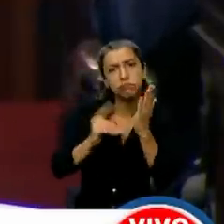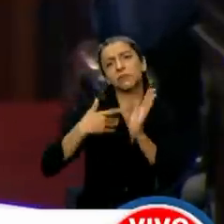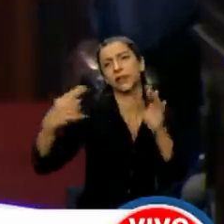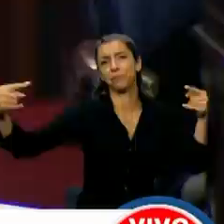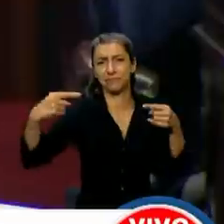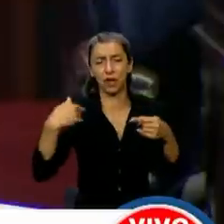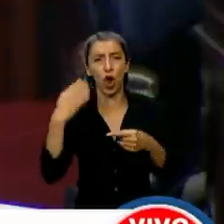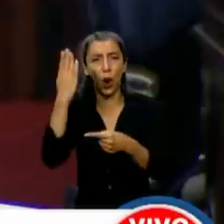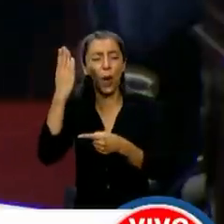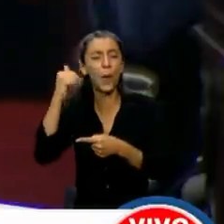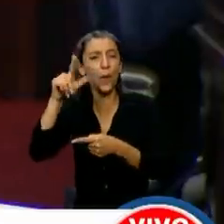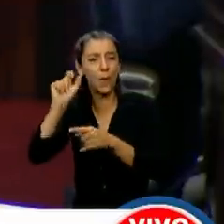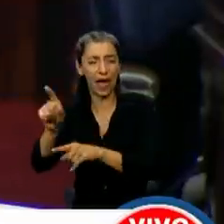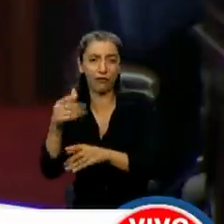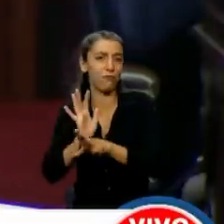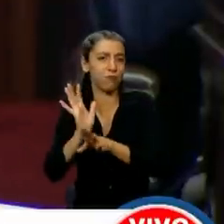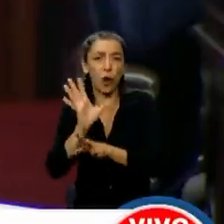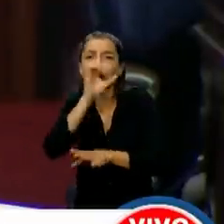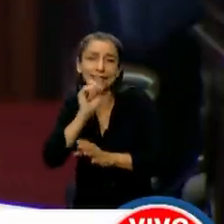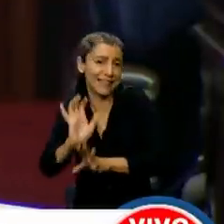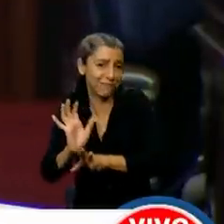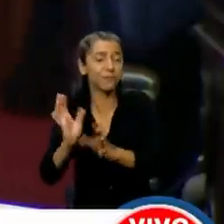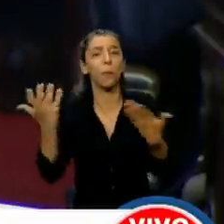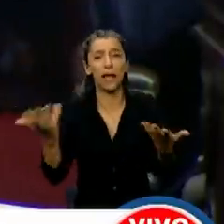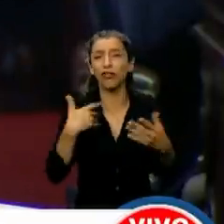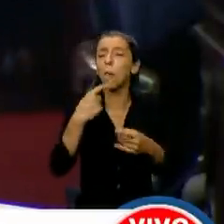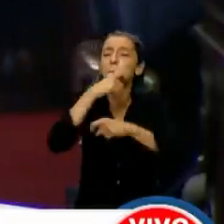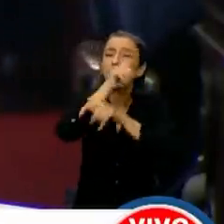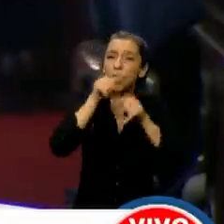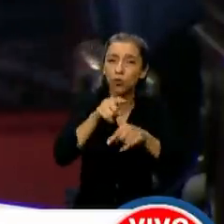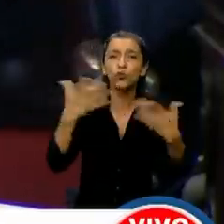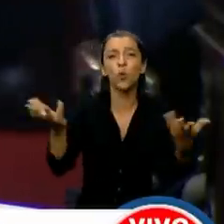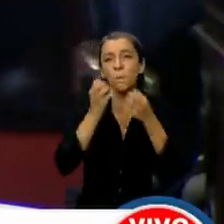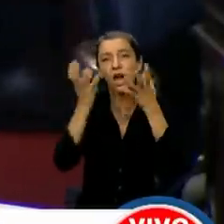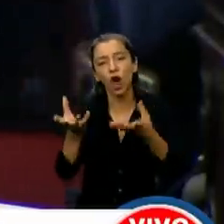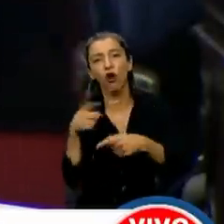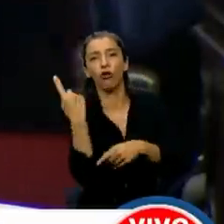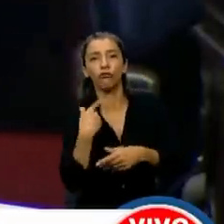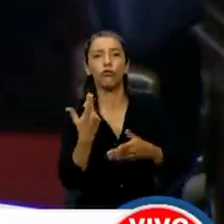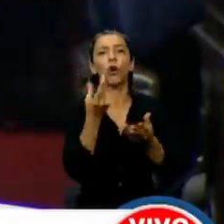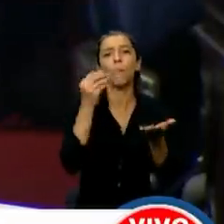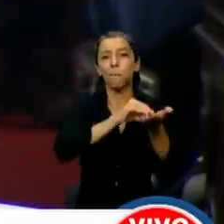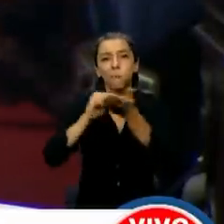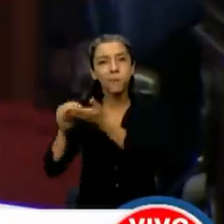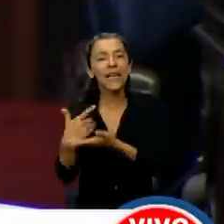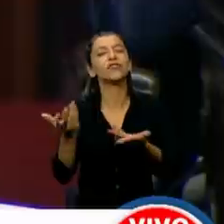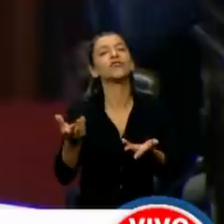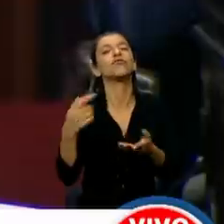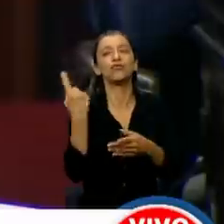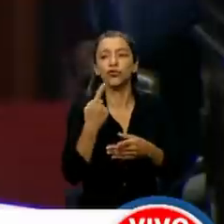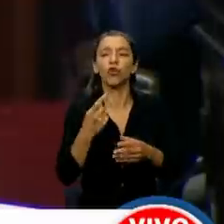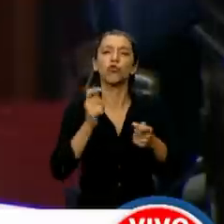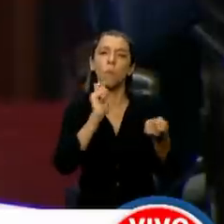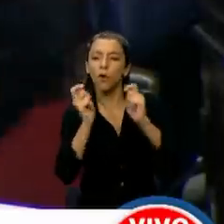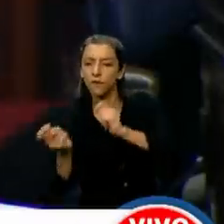secreto bancario les pregunto no será más sensato que perfeccionemos el esquema de tarifa social subsidiando a los que realmente lo